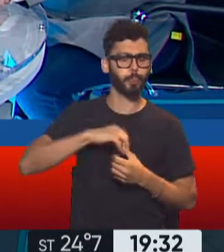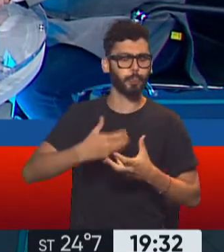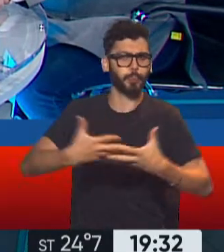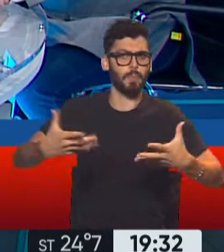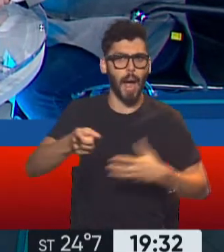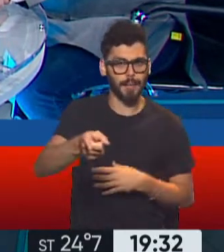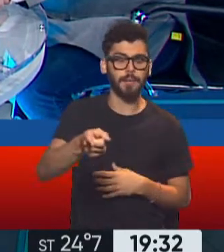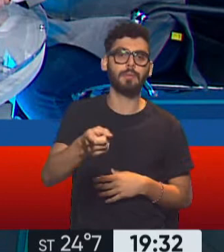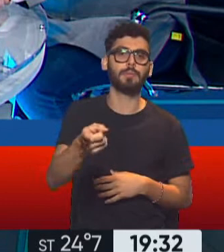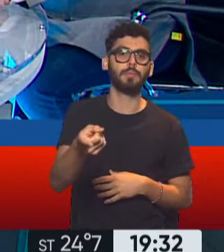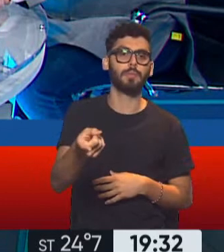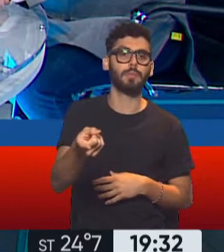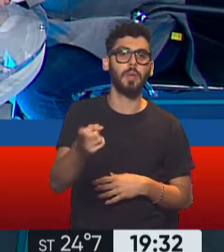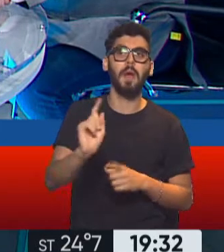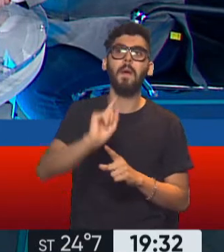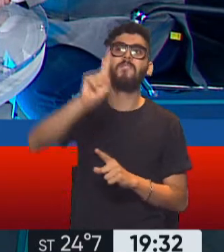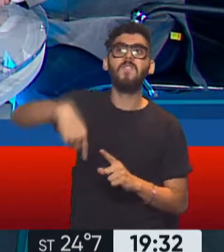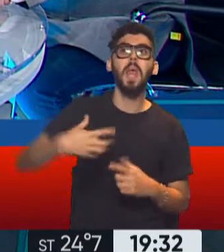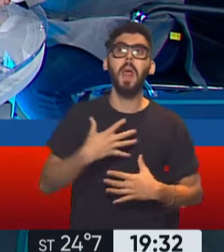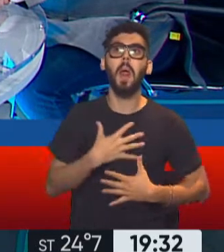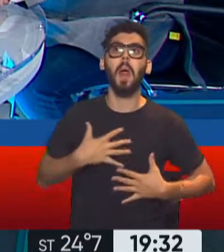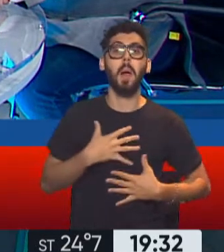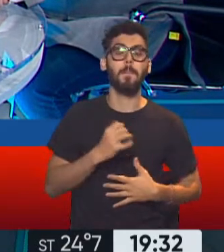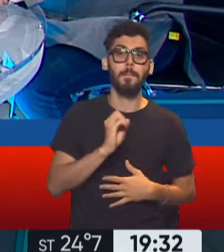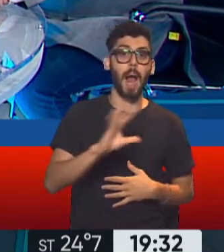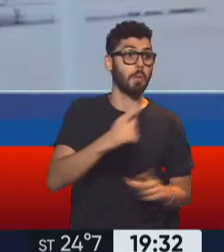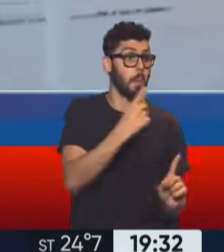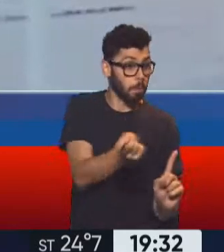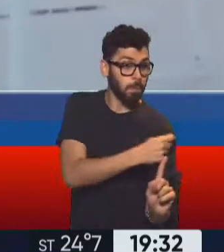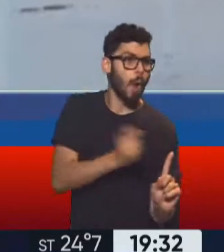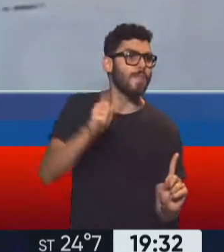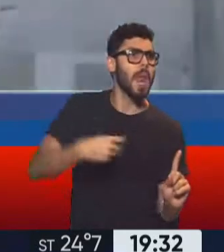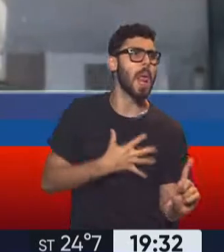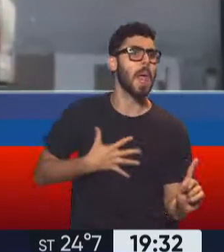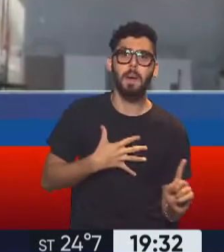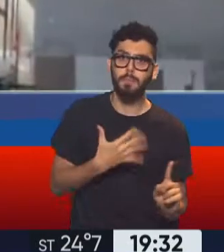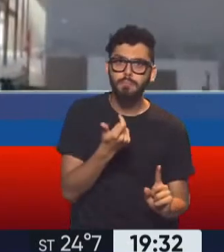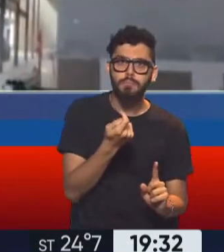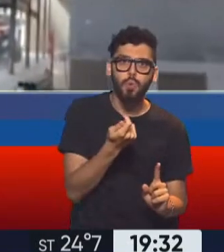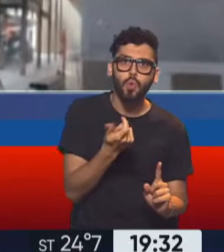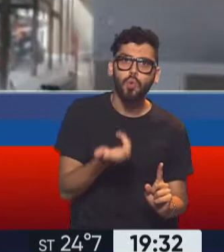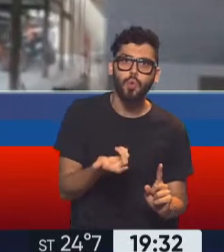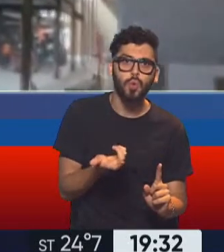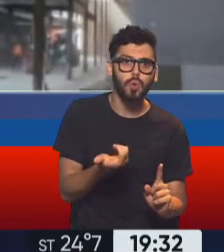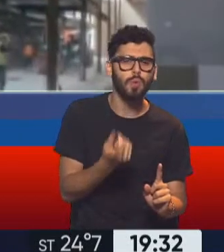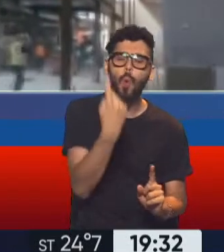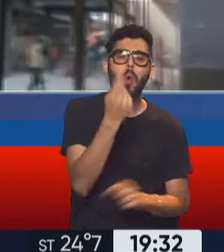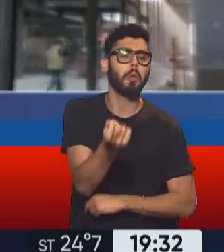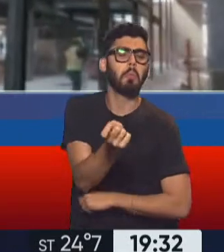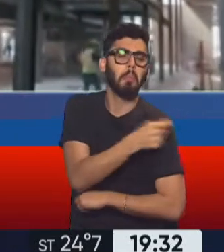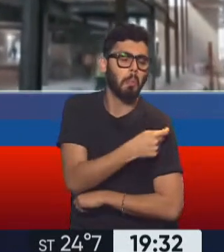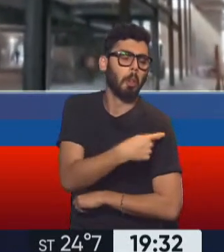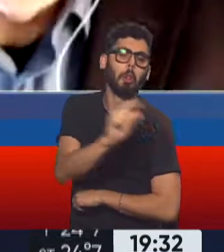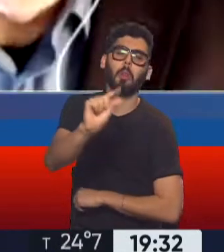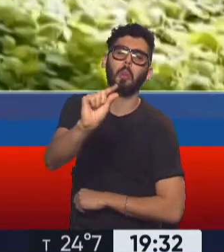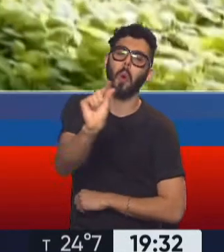pero muy pocos efectos colaterales. Encontraron en aquellos que recibieron la vacuna. Muy poco. El fundamental, el dolor en el sitio de